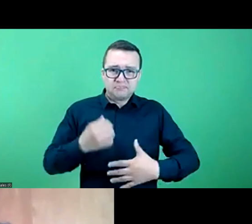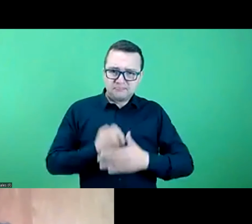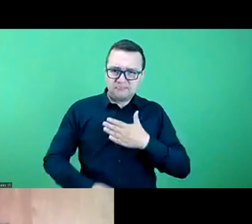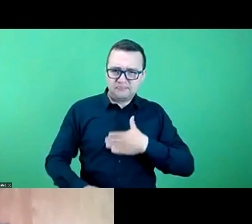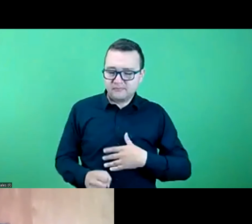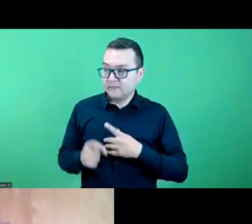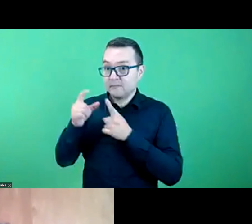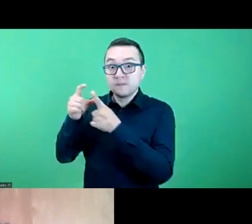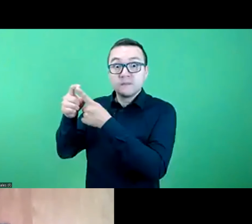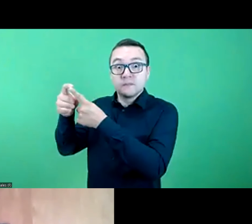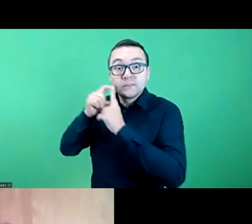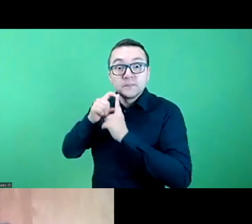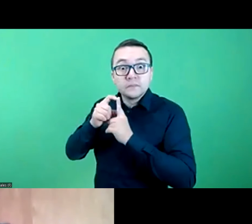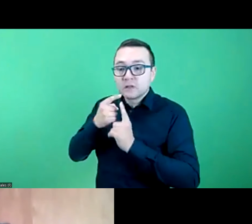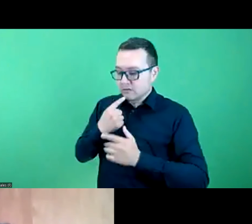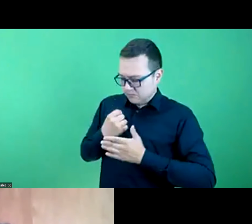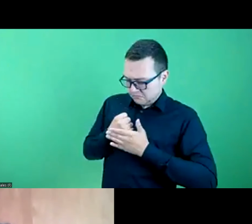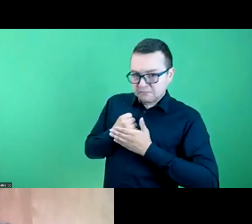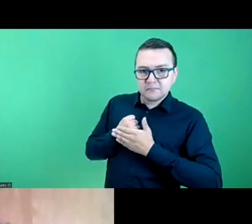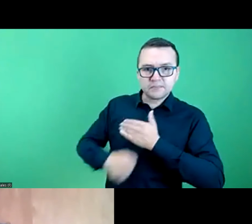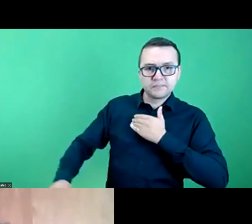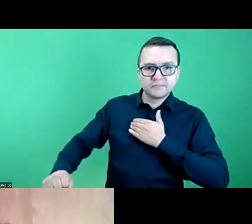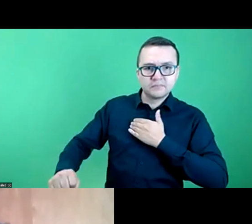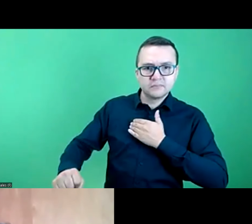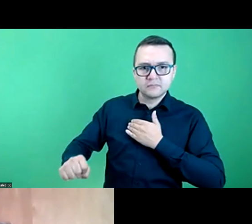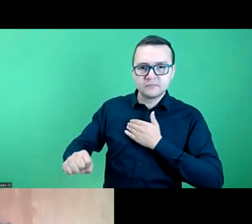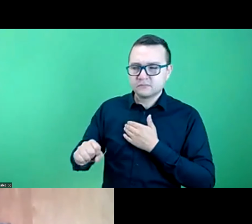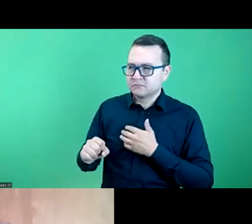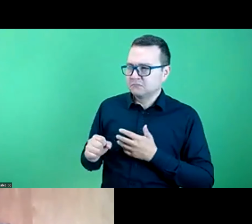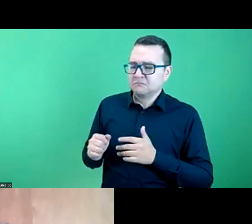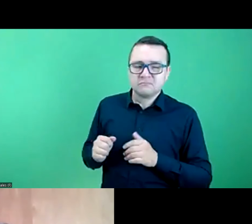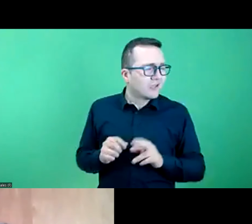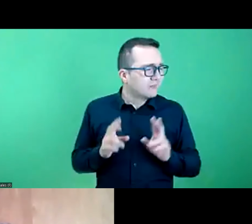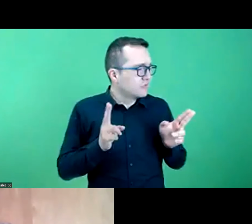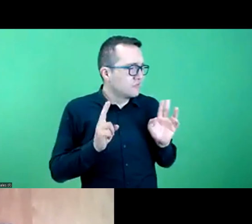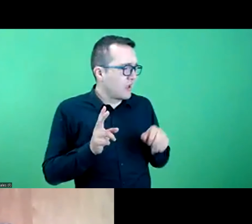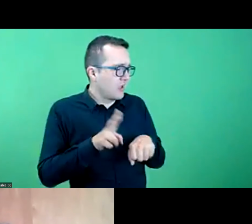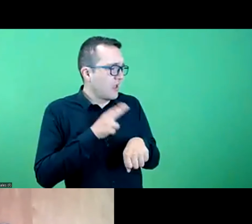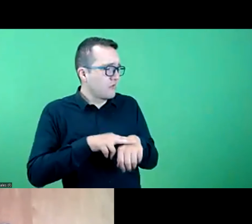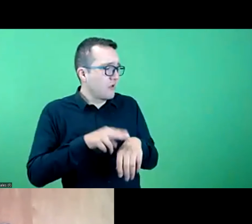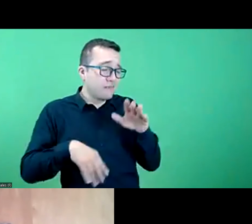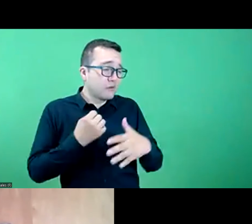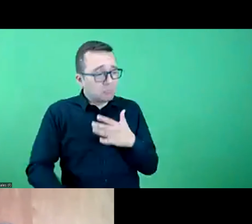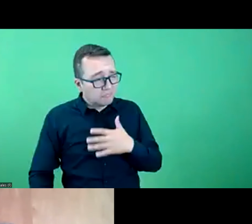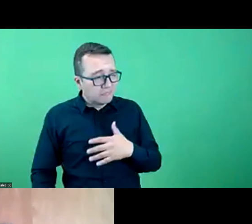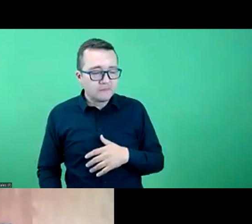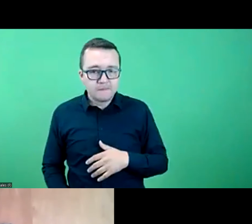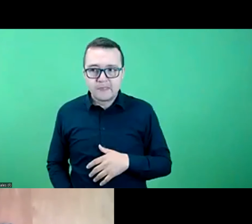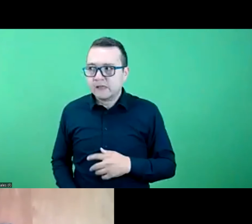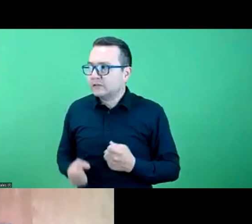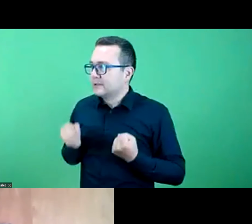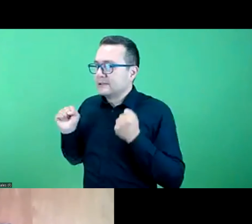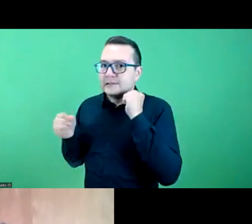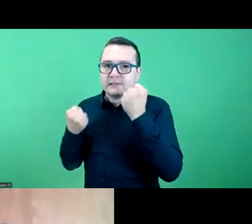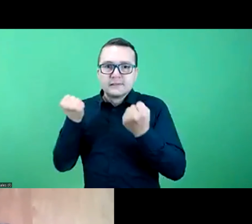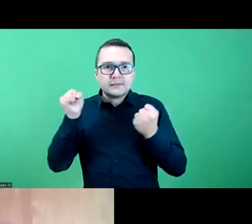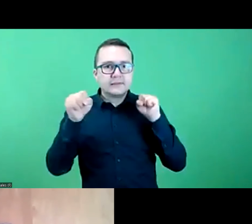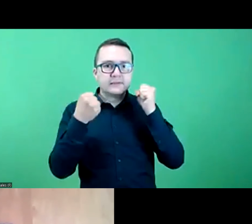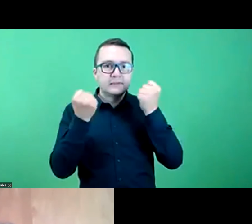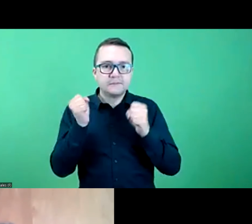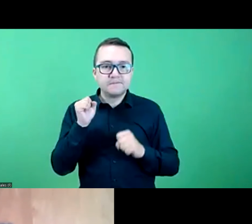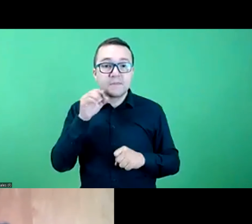cruel. Sintieron que minimizaron mucho su angustia y el joven, muy desesperado, se